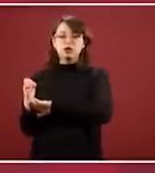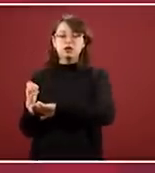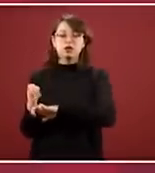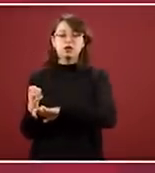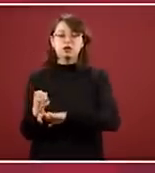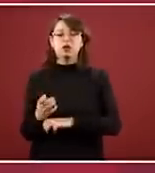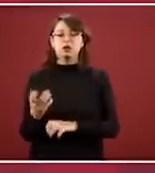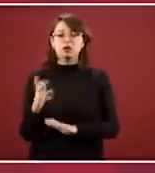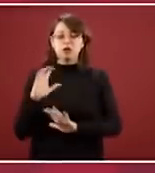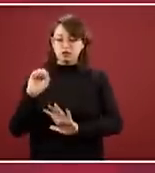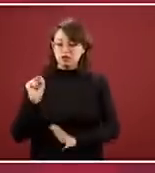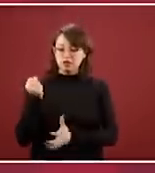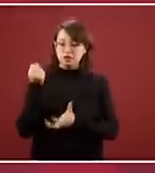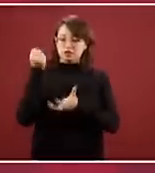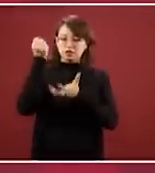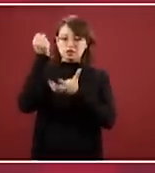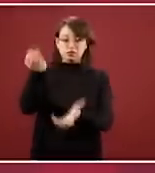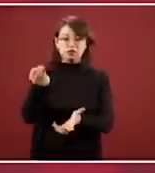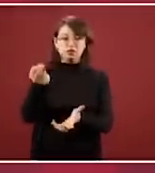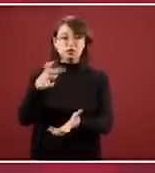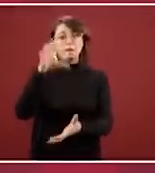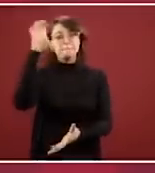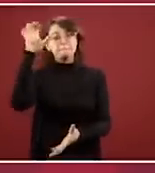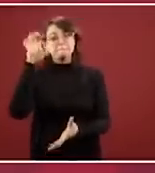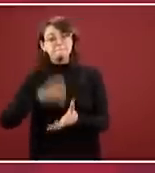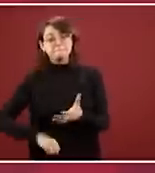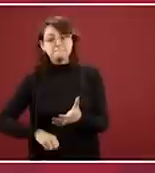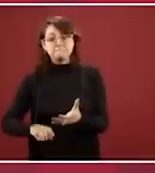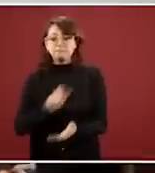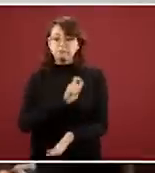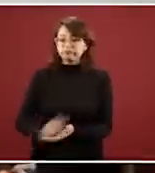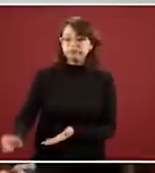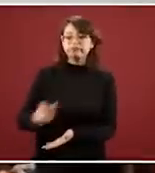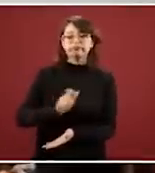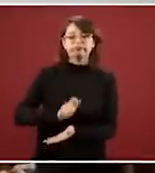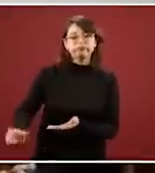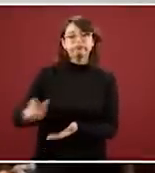una buena parte de sus participaciones son para pagar